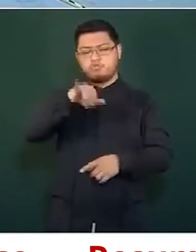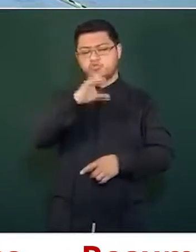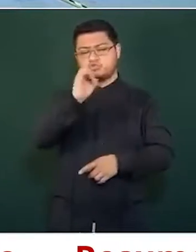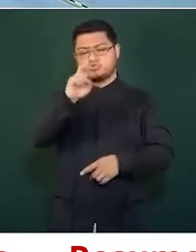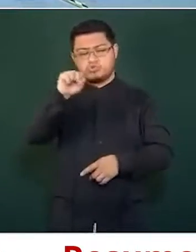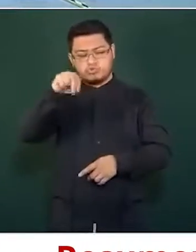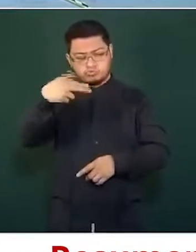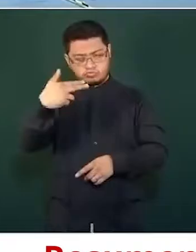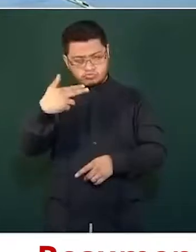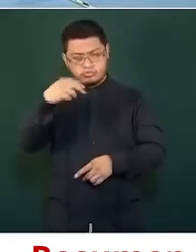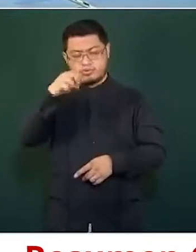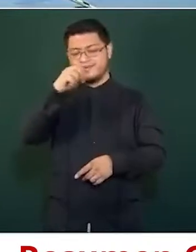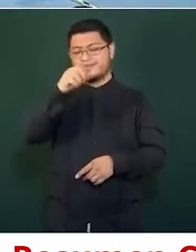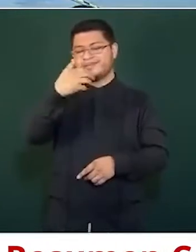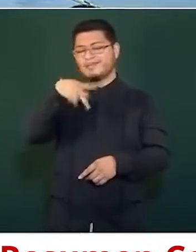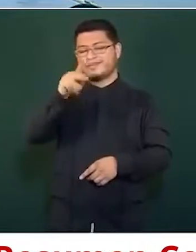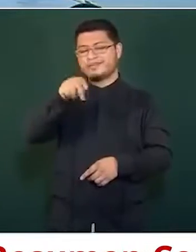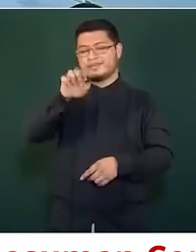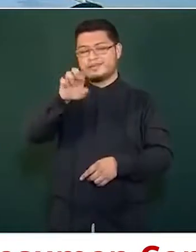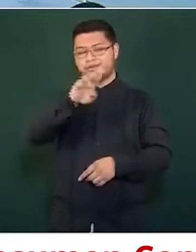para disminuir